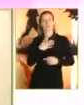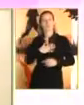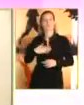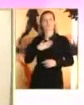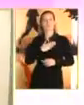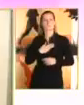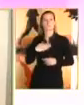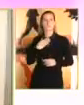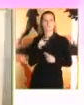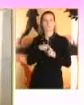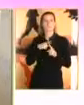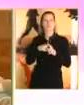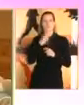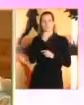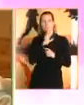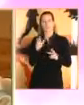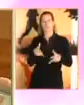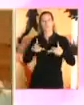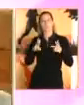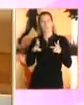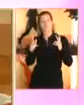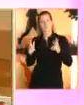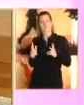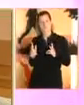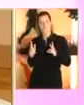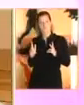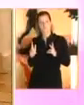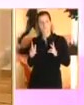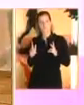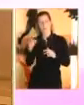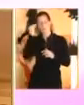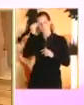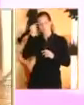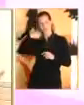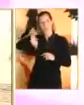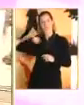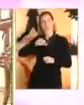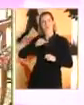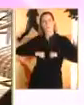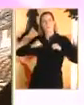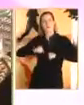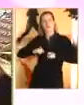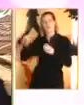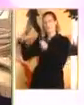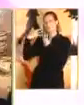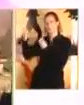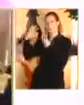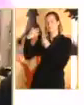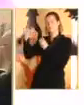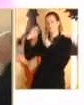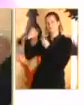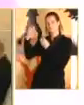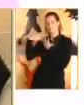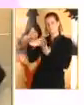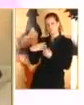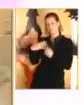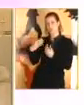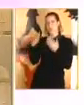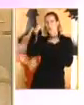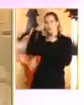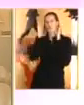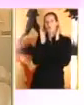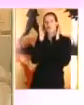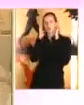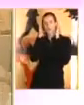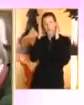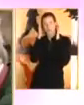libertades. Pensando en todo lo que son capaces de aportarnos y enseñarnos, escuchando sus consejos, consecuencia de años de